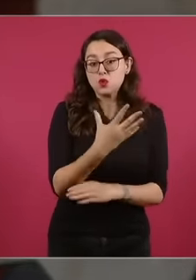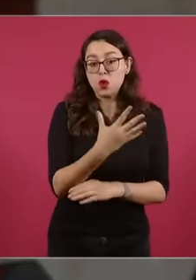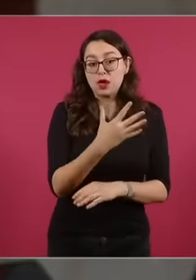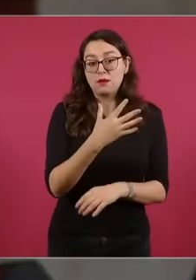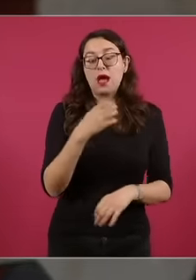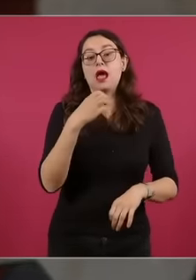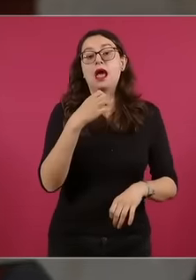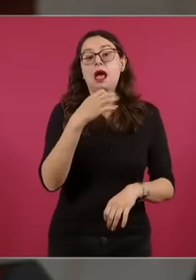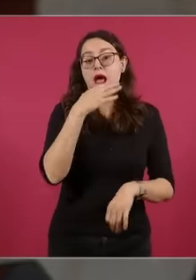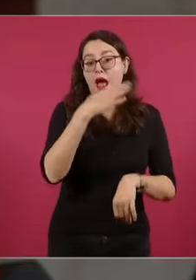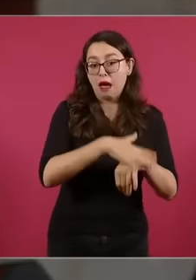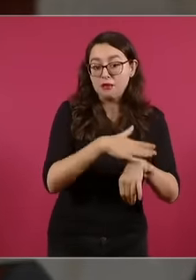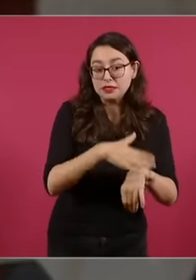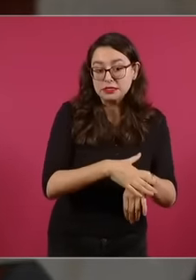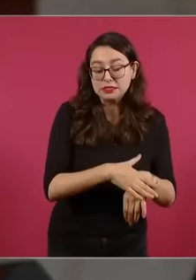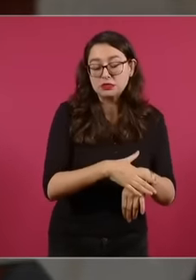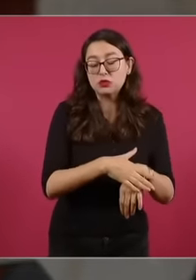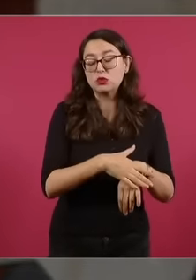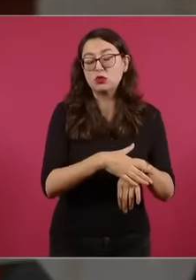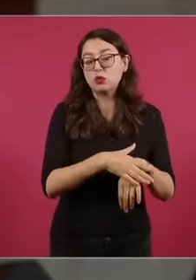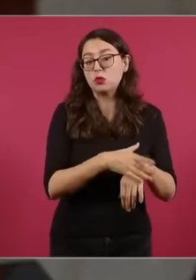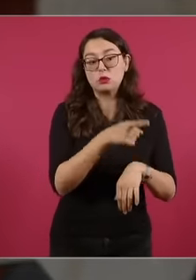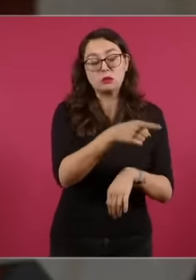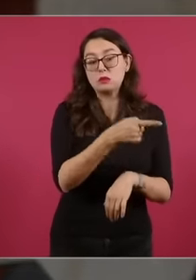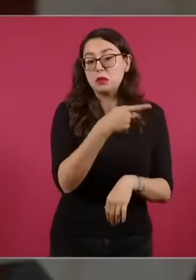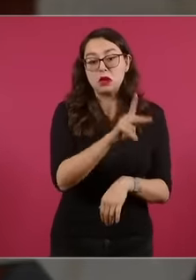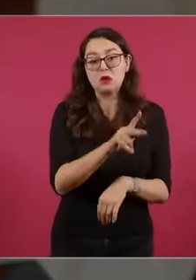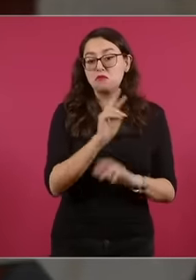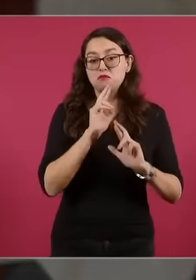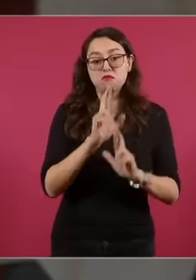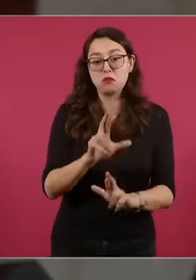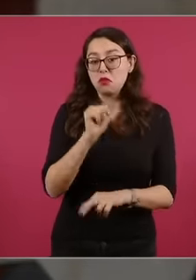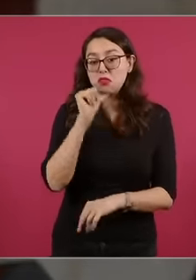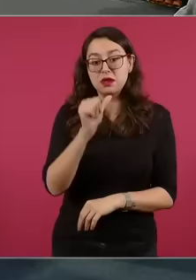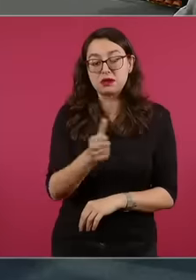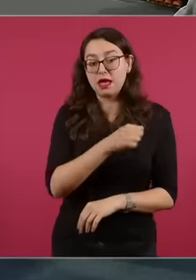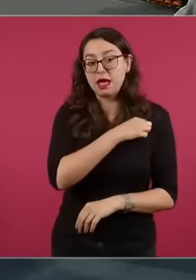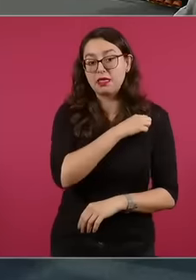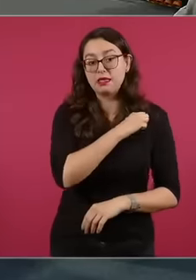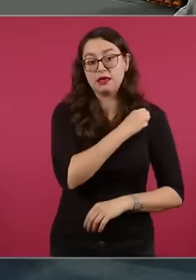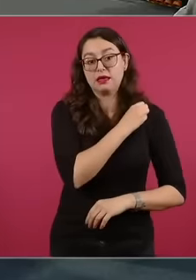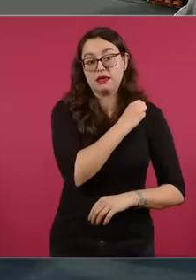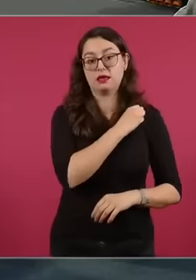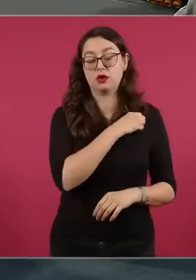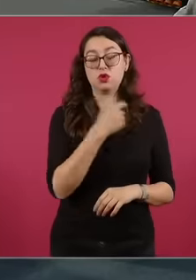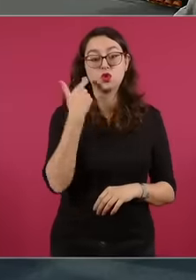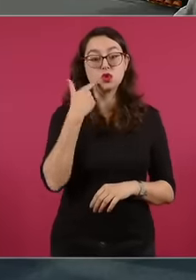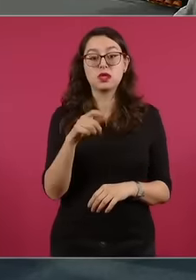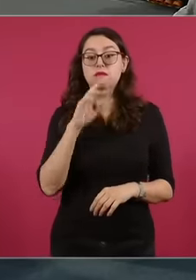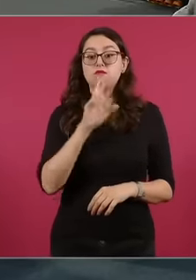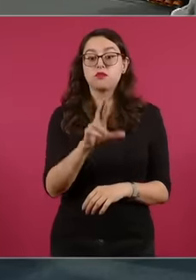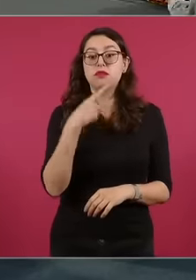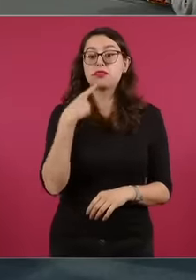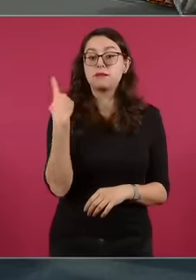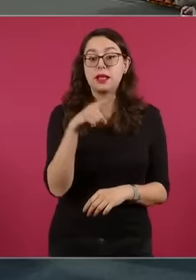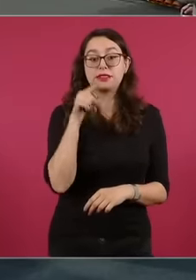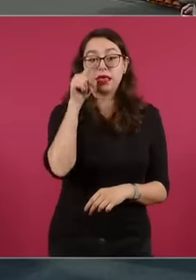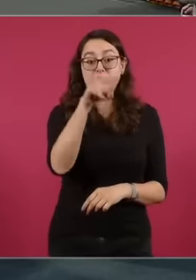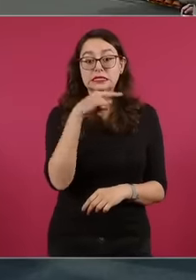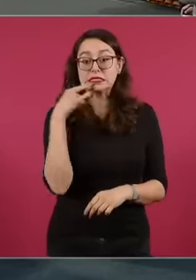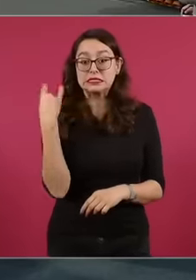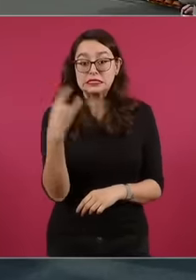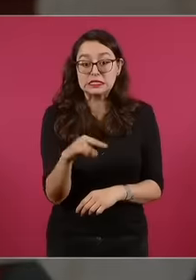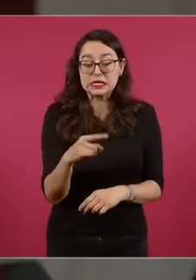la embajada y no han podido, nadie ha respondido, el gobierno de México no ha respondido, no quiere responder esa demanda, y pues ahí